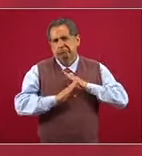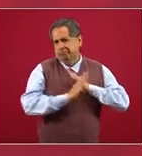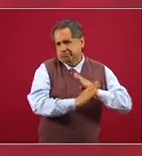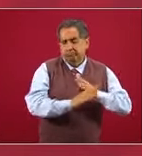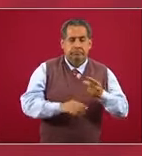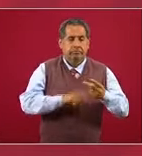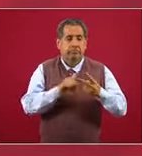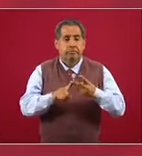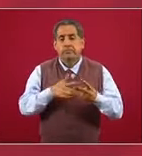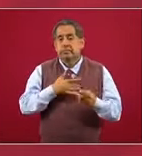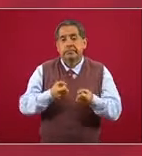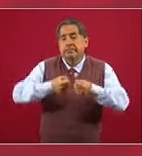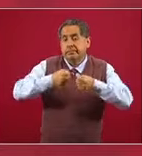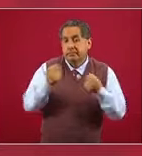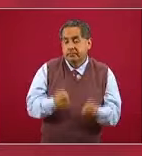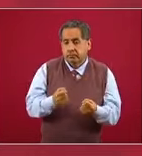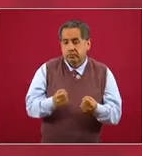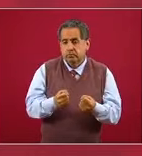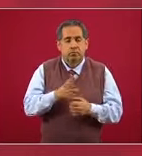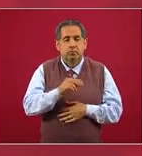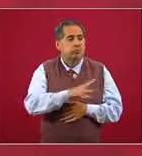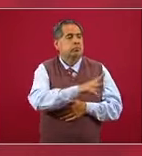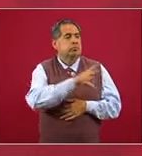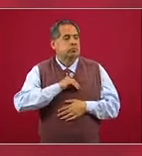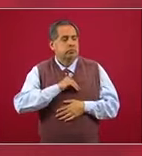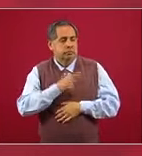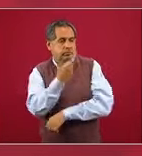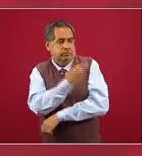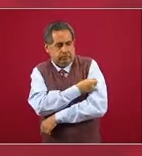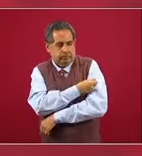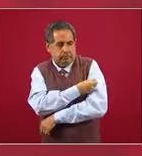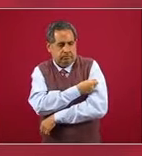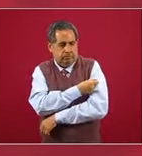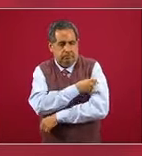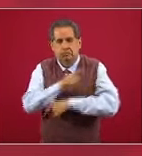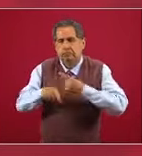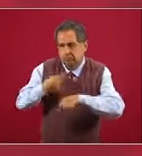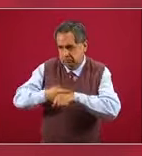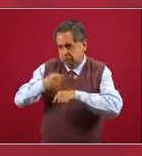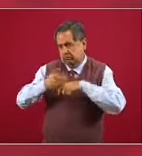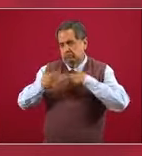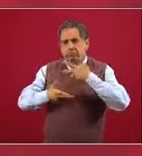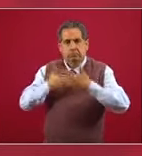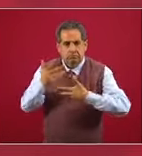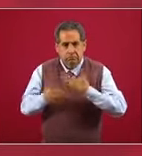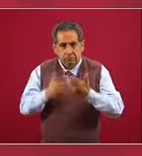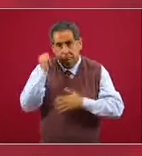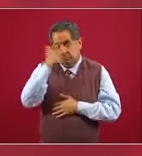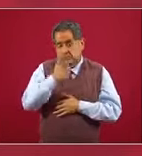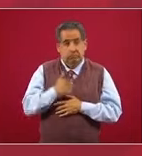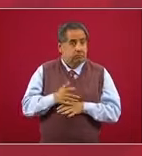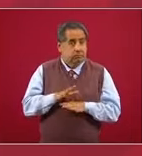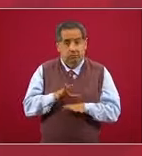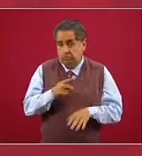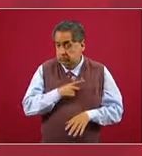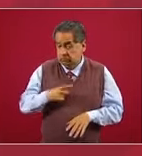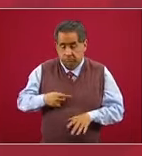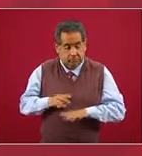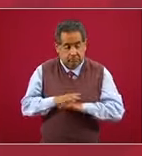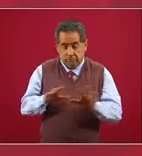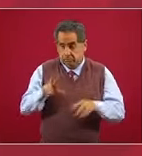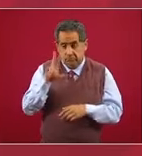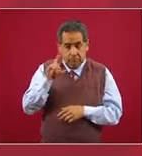ser segura, es decir, no debe de dañar la salud de la persona buscando en un momento la inmunidad para una